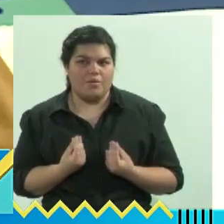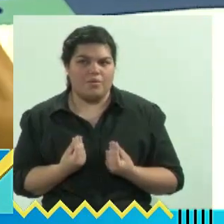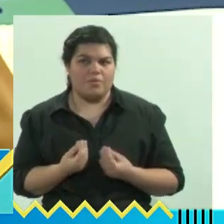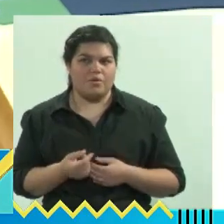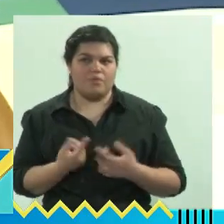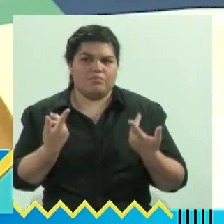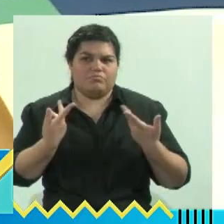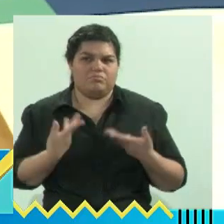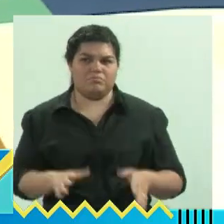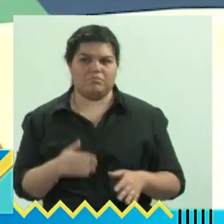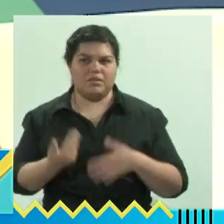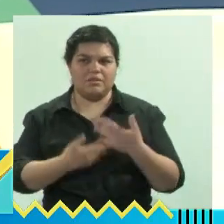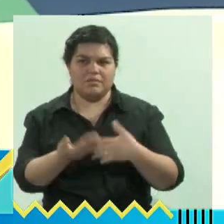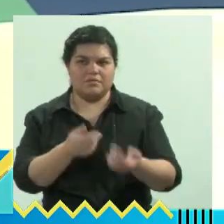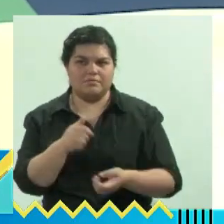sea, por eso también